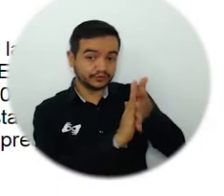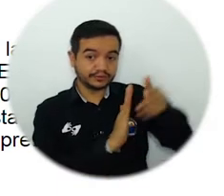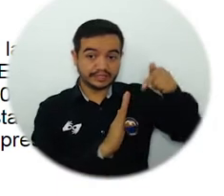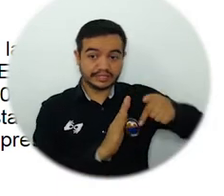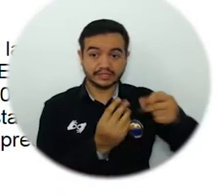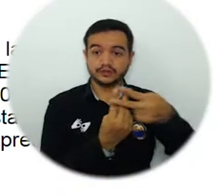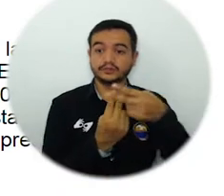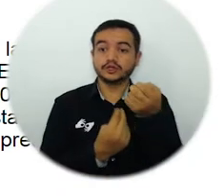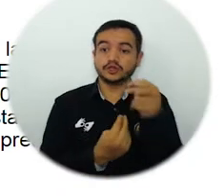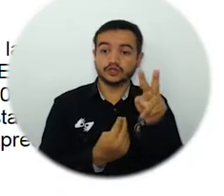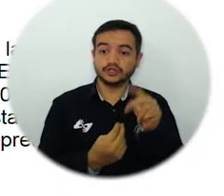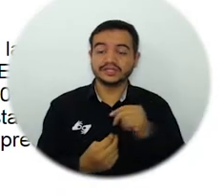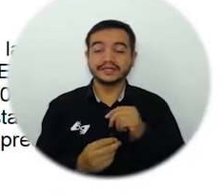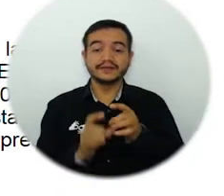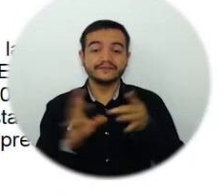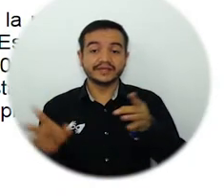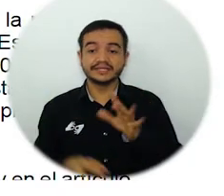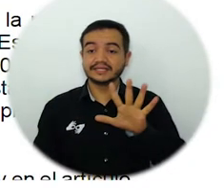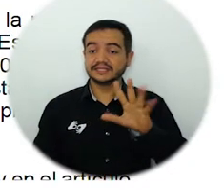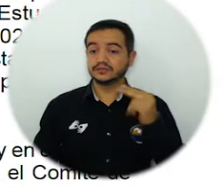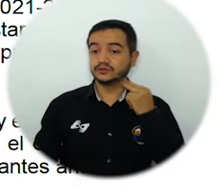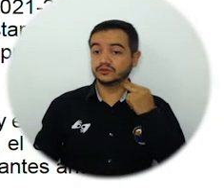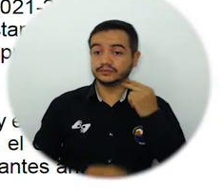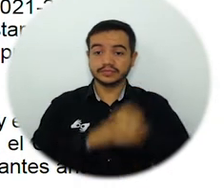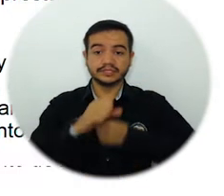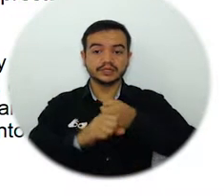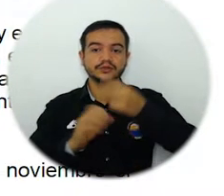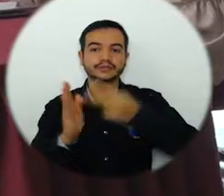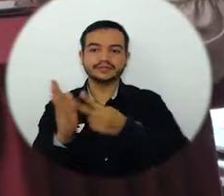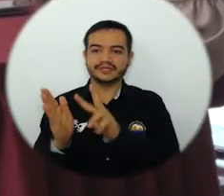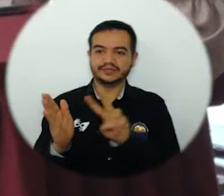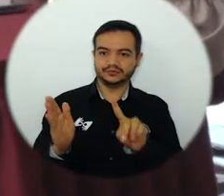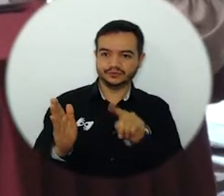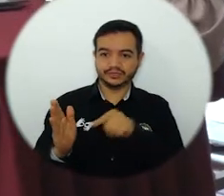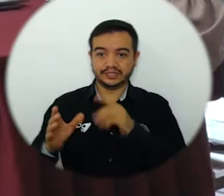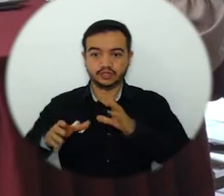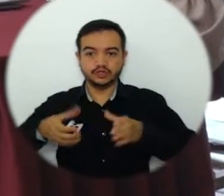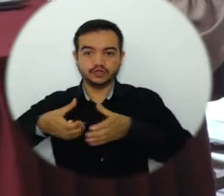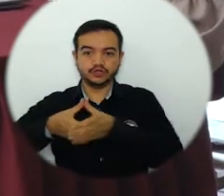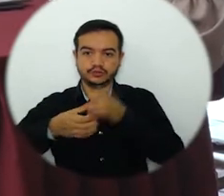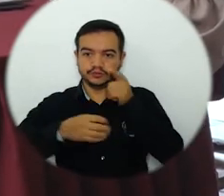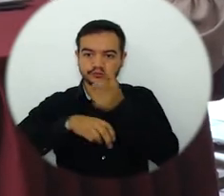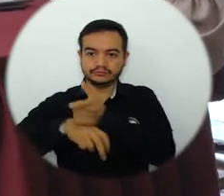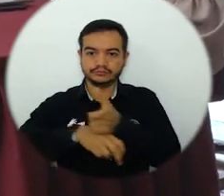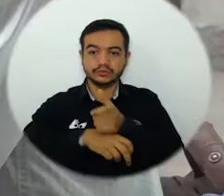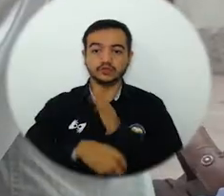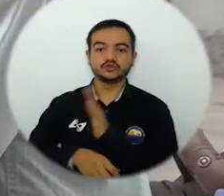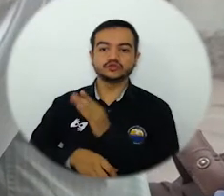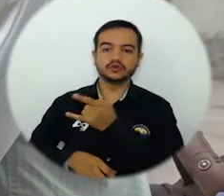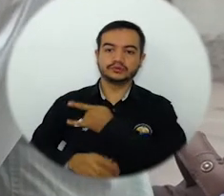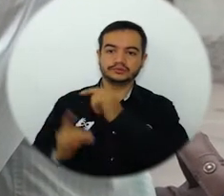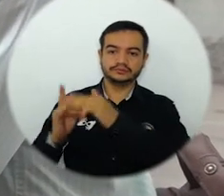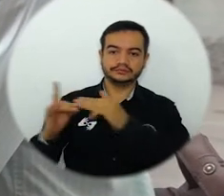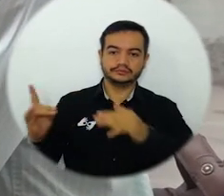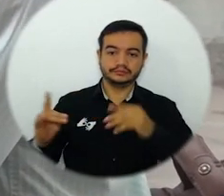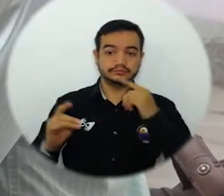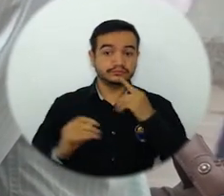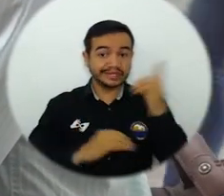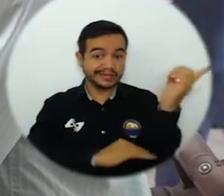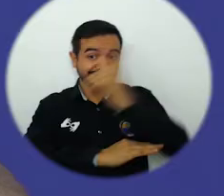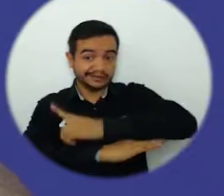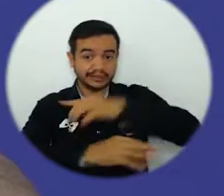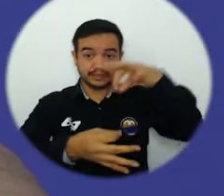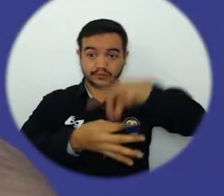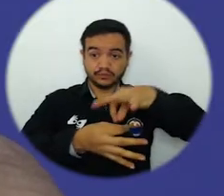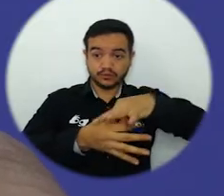A través de la circular 12 del 5 de noviembre de 2021, el Comité de Garantías de la Universidad del Magdalena declaró la